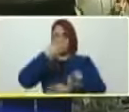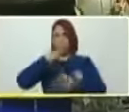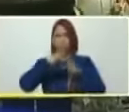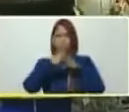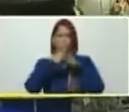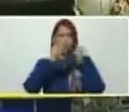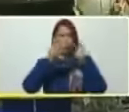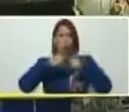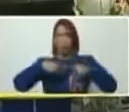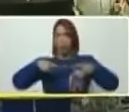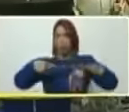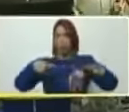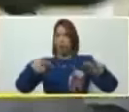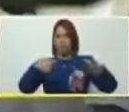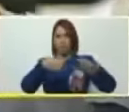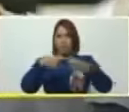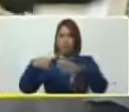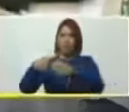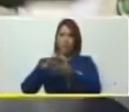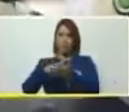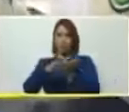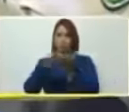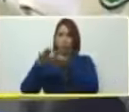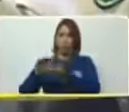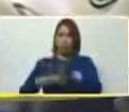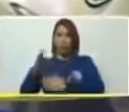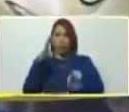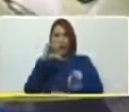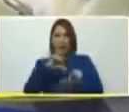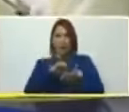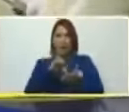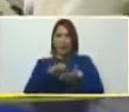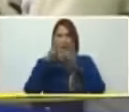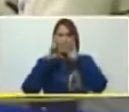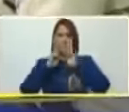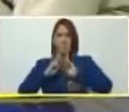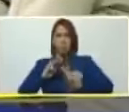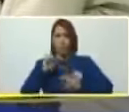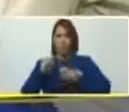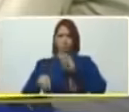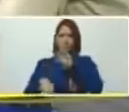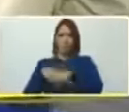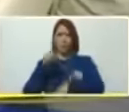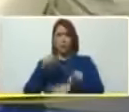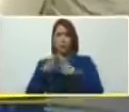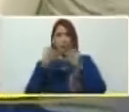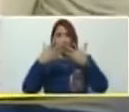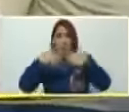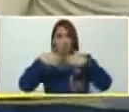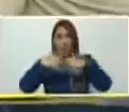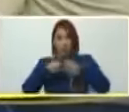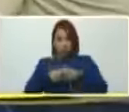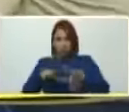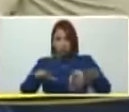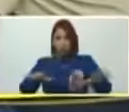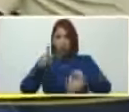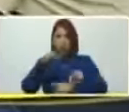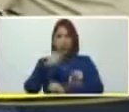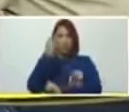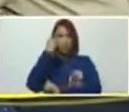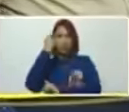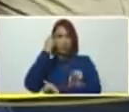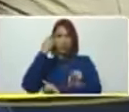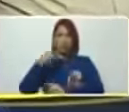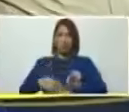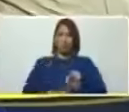las brigadas de soluciones, Caracas Recicla y toda la maquinaria que se va a desplegar este día,